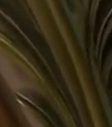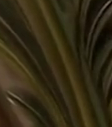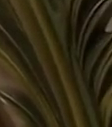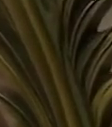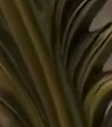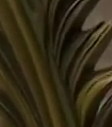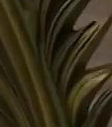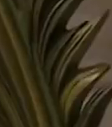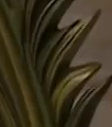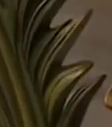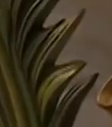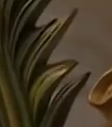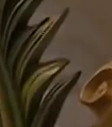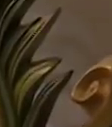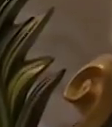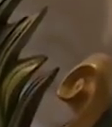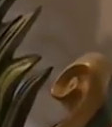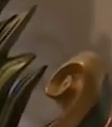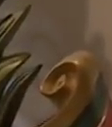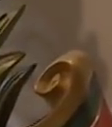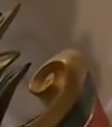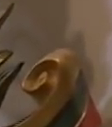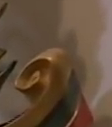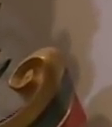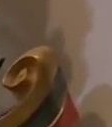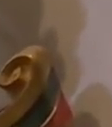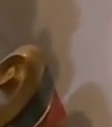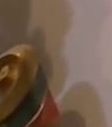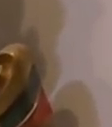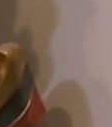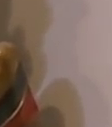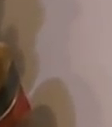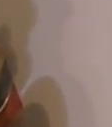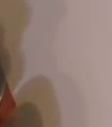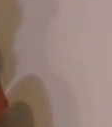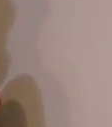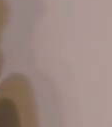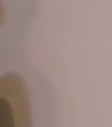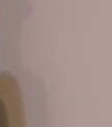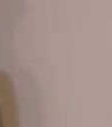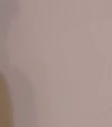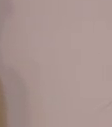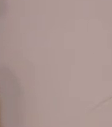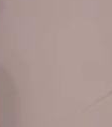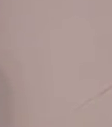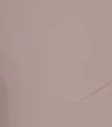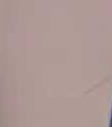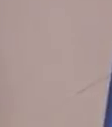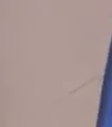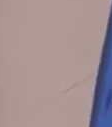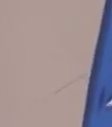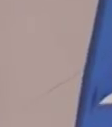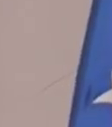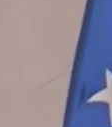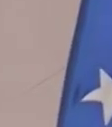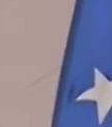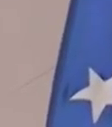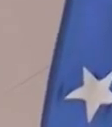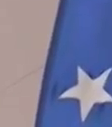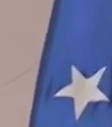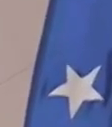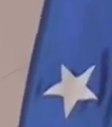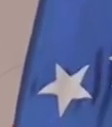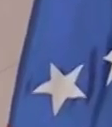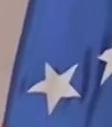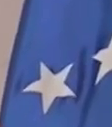vez, dará impulso a una economía diversificada a fin de no depender del rentismo petrolero.